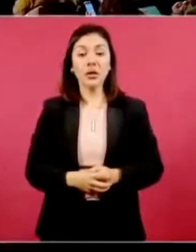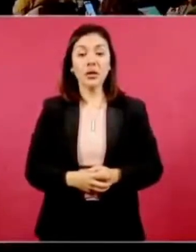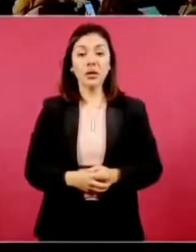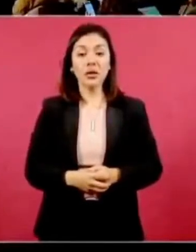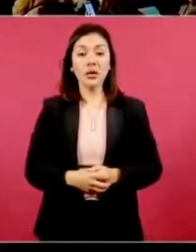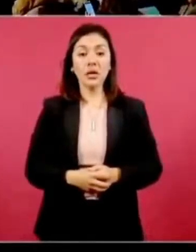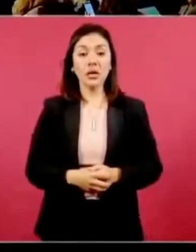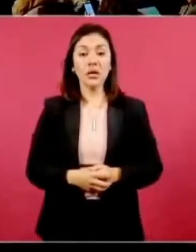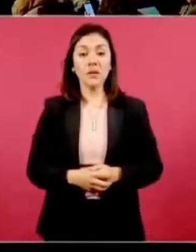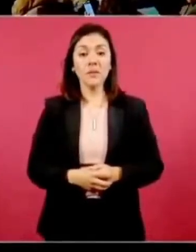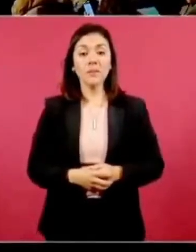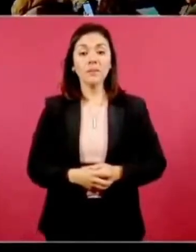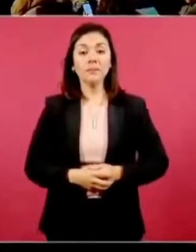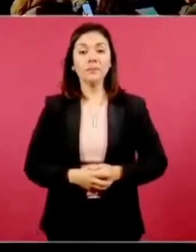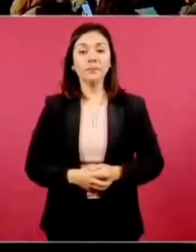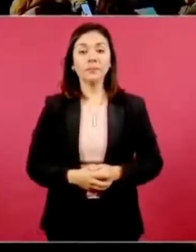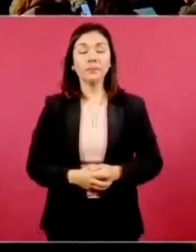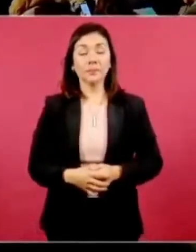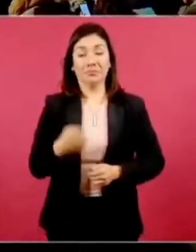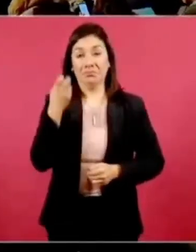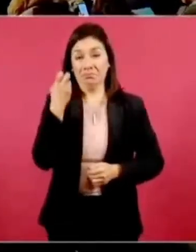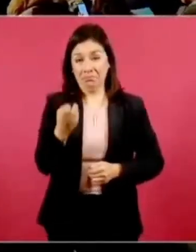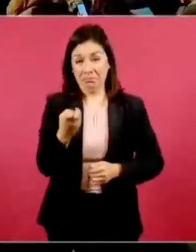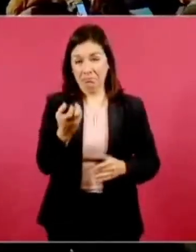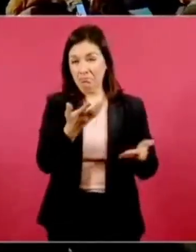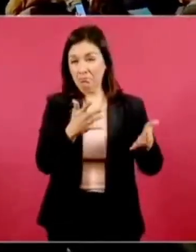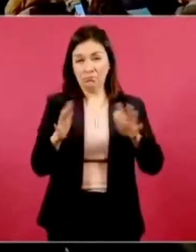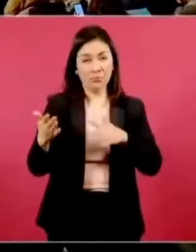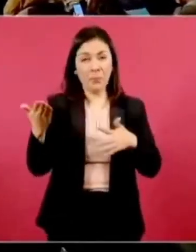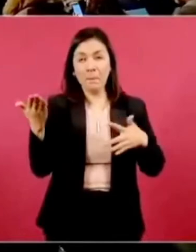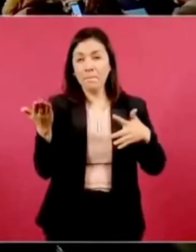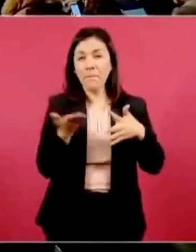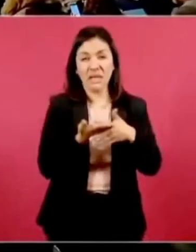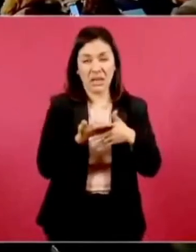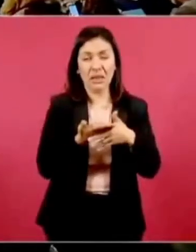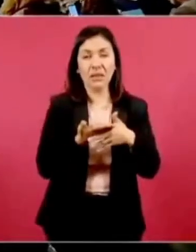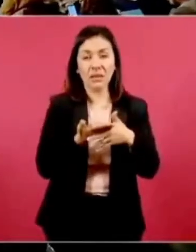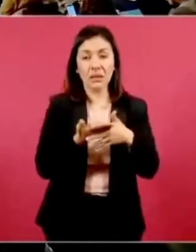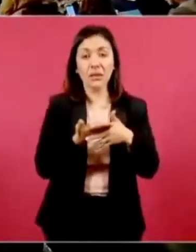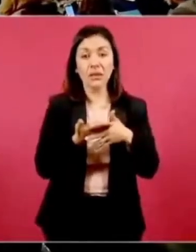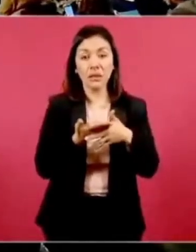Y más de la mitad de las vistas,